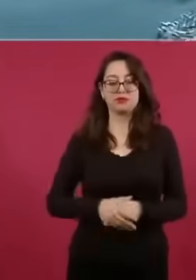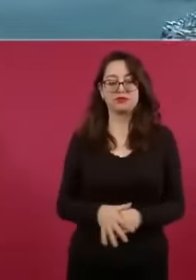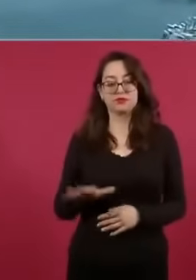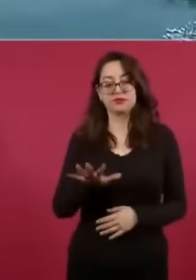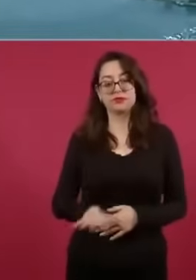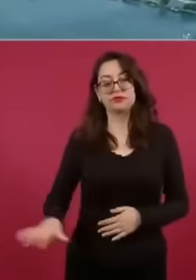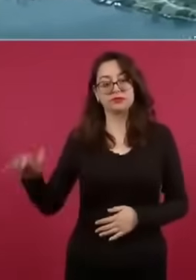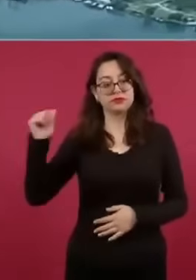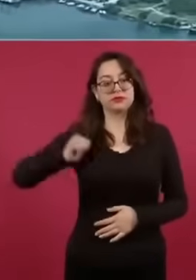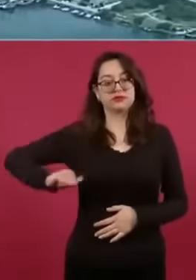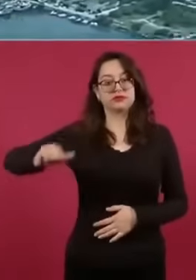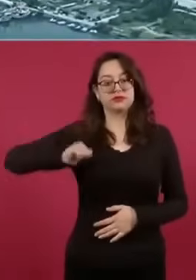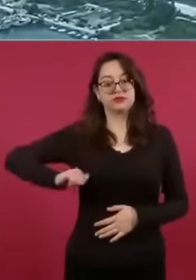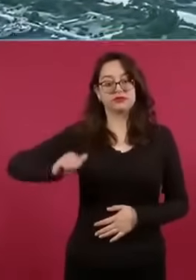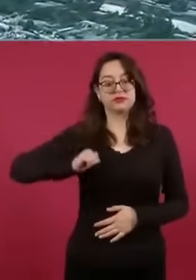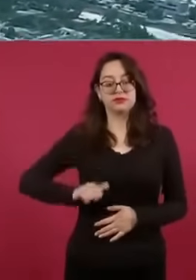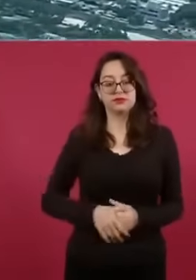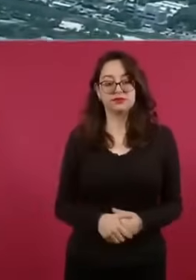puerto.